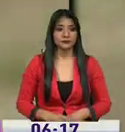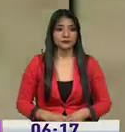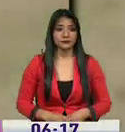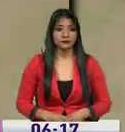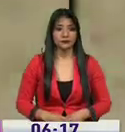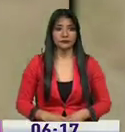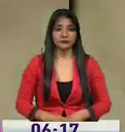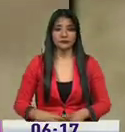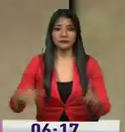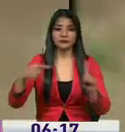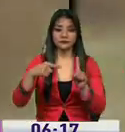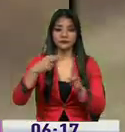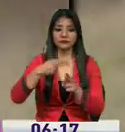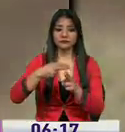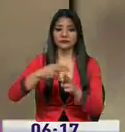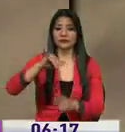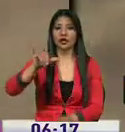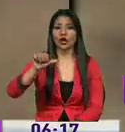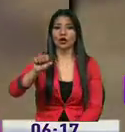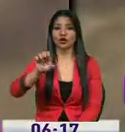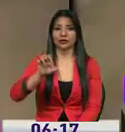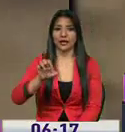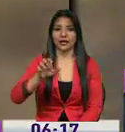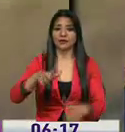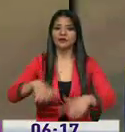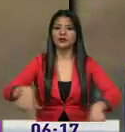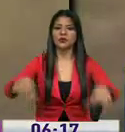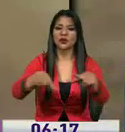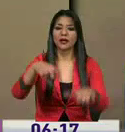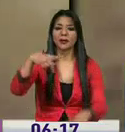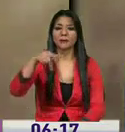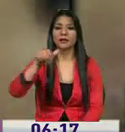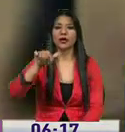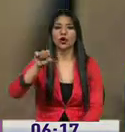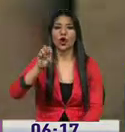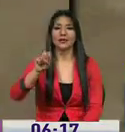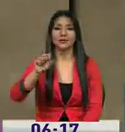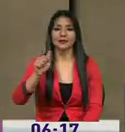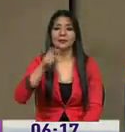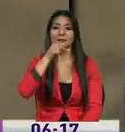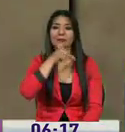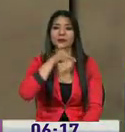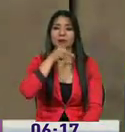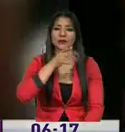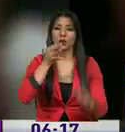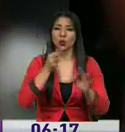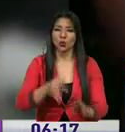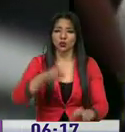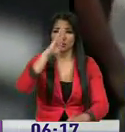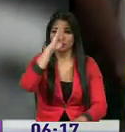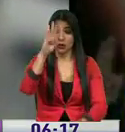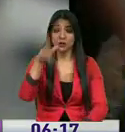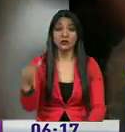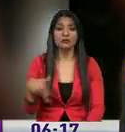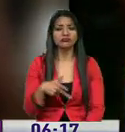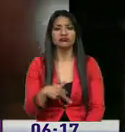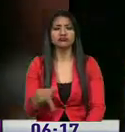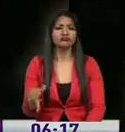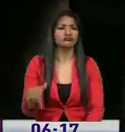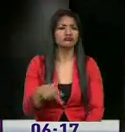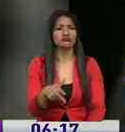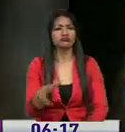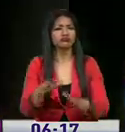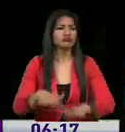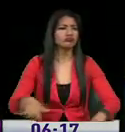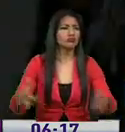José R. fue capturado en el sector Miraflores de Picuazá, en la ciudad de Puerto Viejo, en momentos en que la policía realizaba un patrullaje preventivo